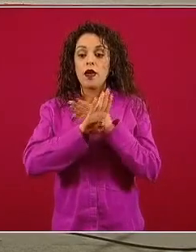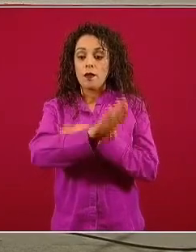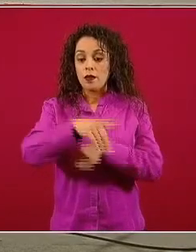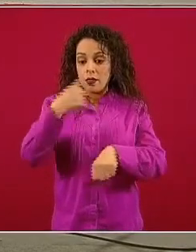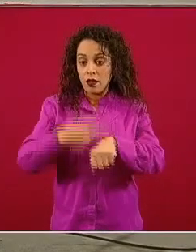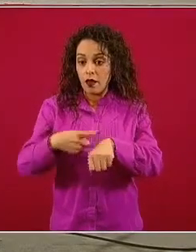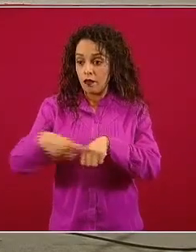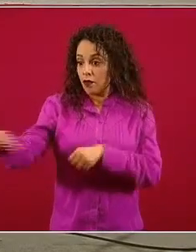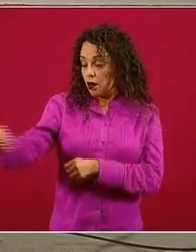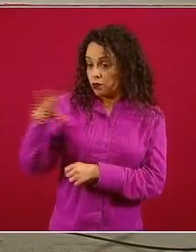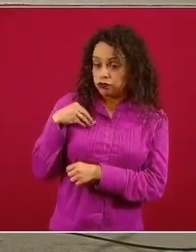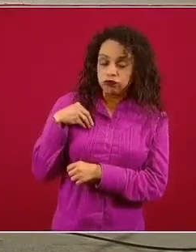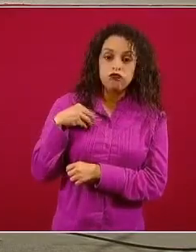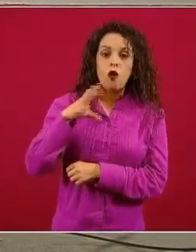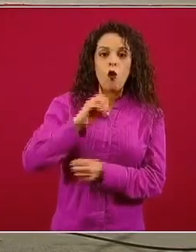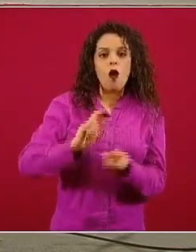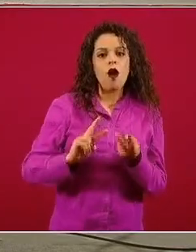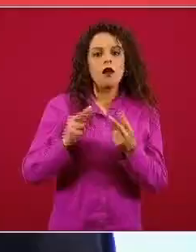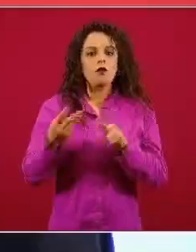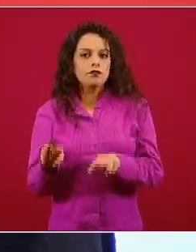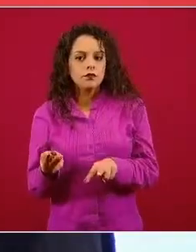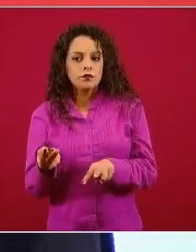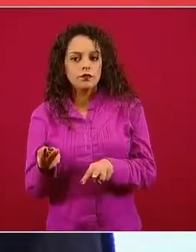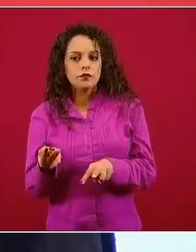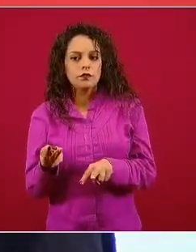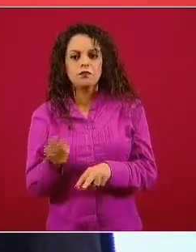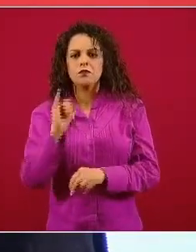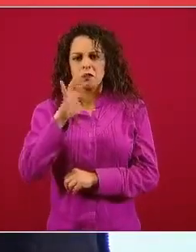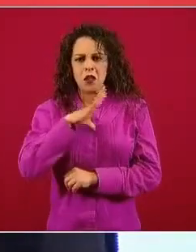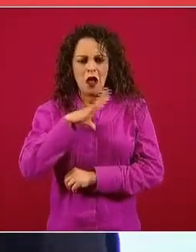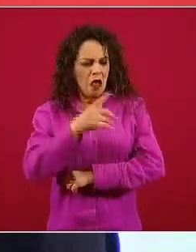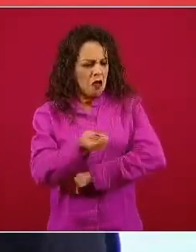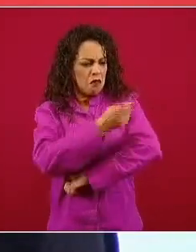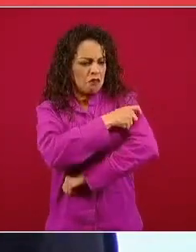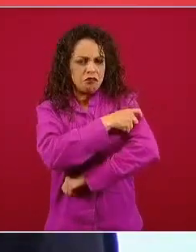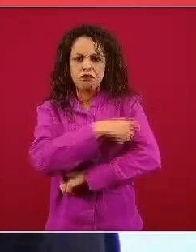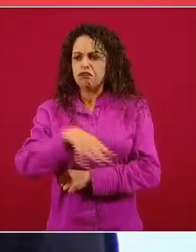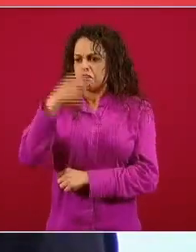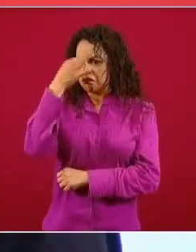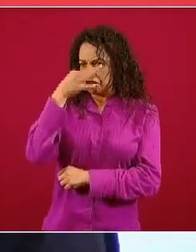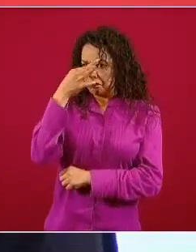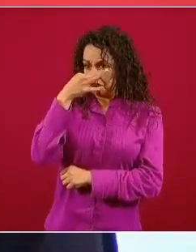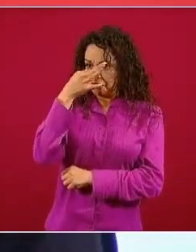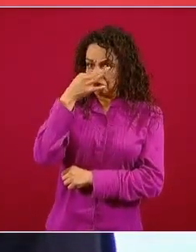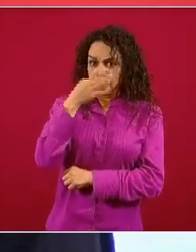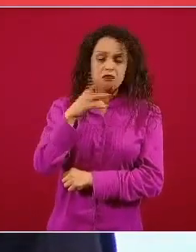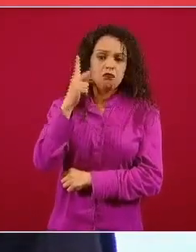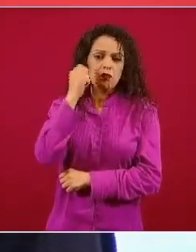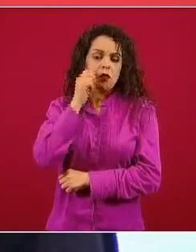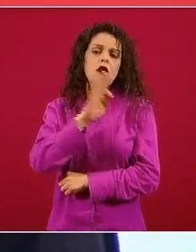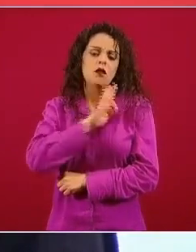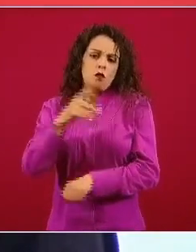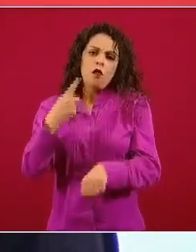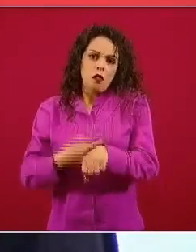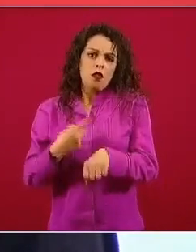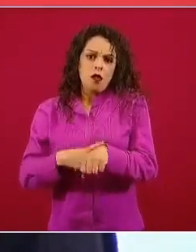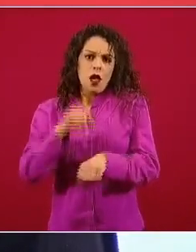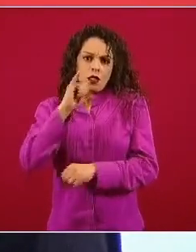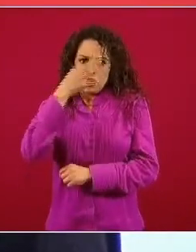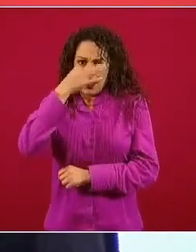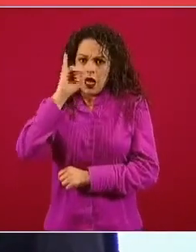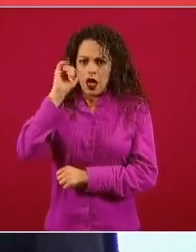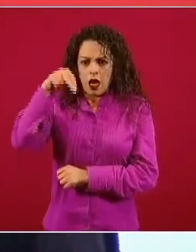ejemplo el caso de la vacuna contra influenza, que a pesar de que tenga la vacuna, me haya colocado la vacuna, me puede dar influenza, sí, me puedo enfermar de